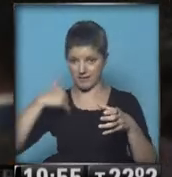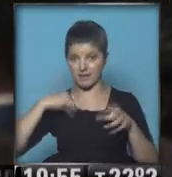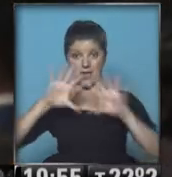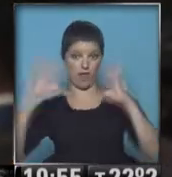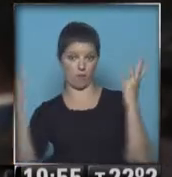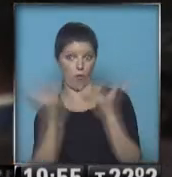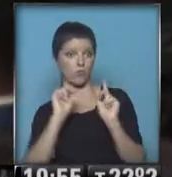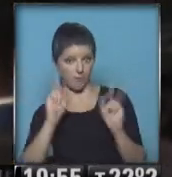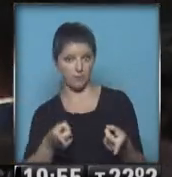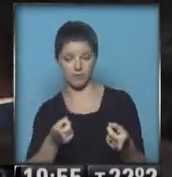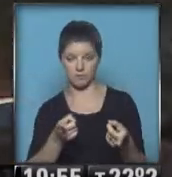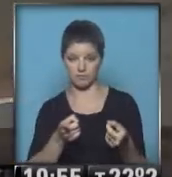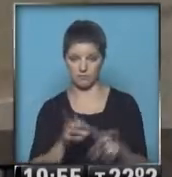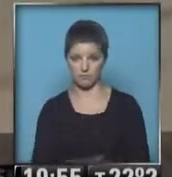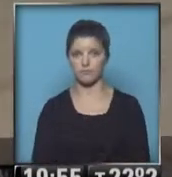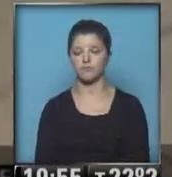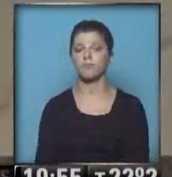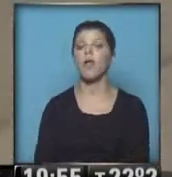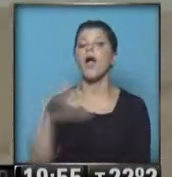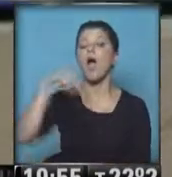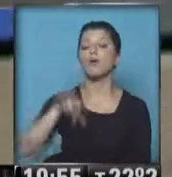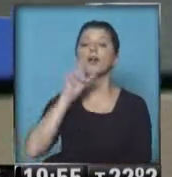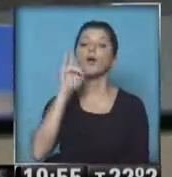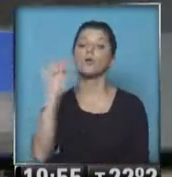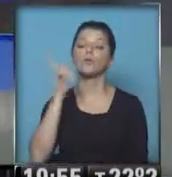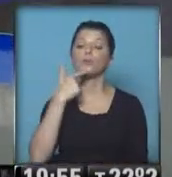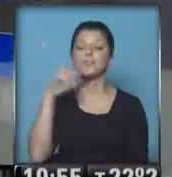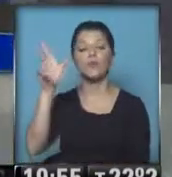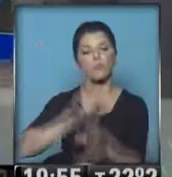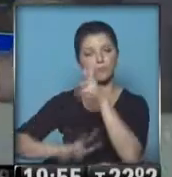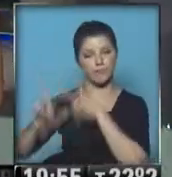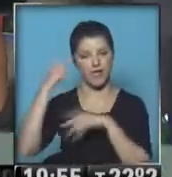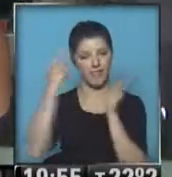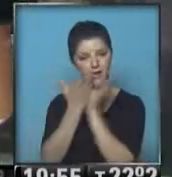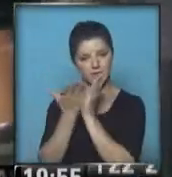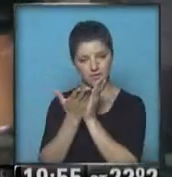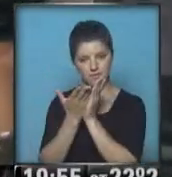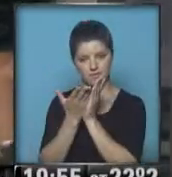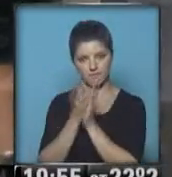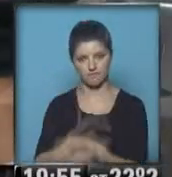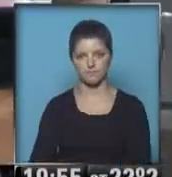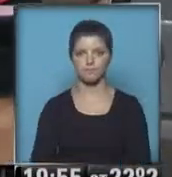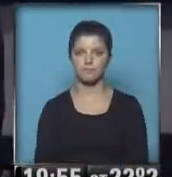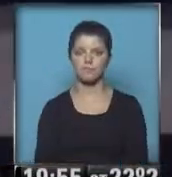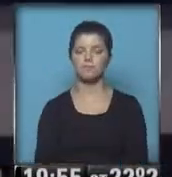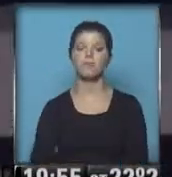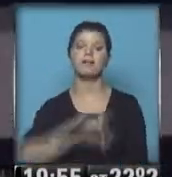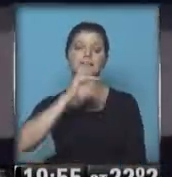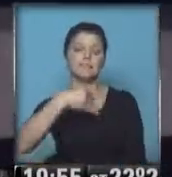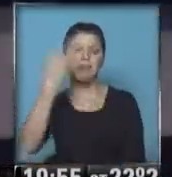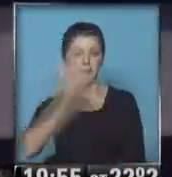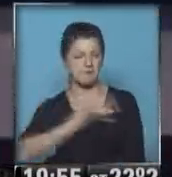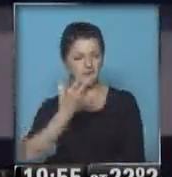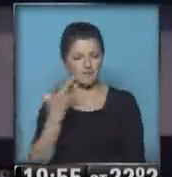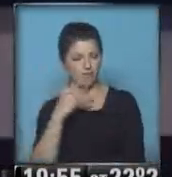mundo. Está Luis Brustein para analizar este tema. Luis. Sí, la verdad que no deja de